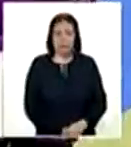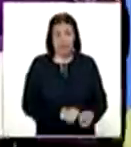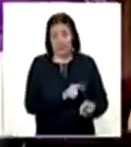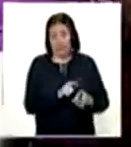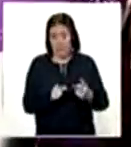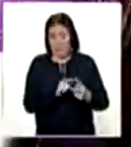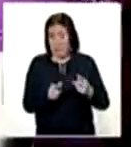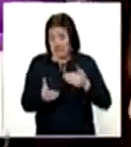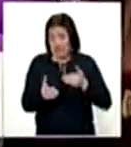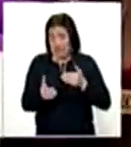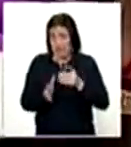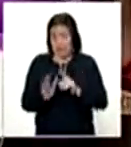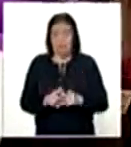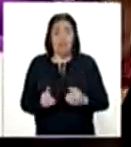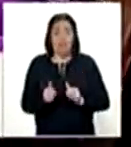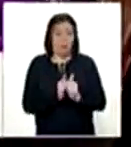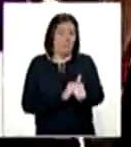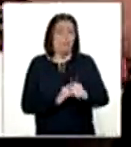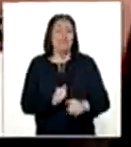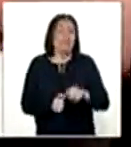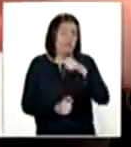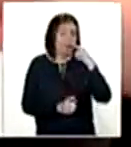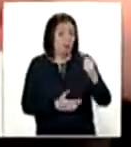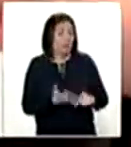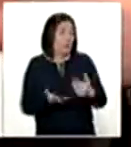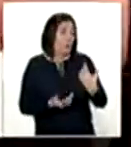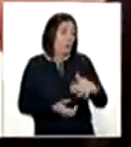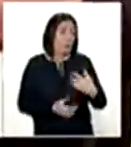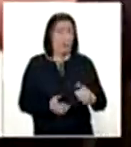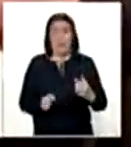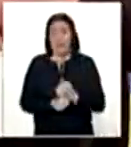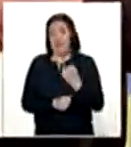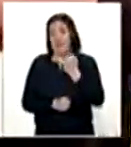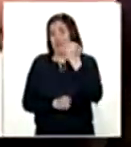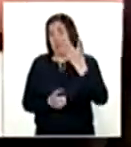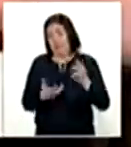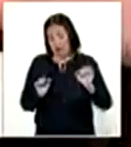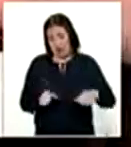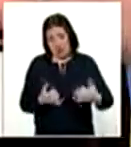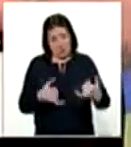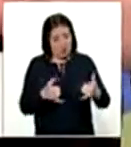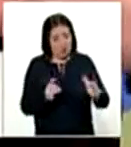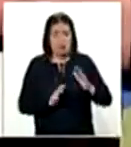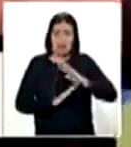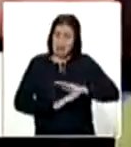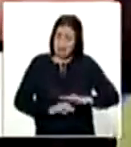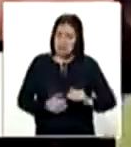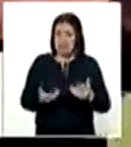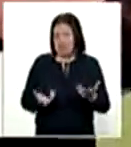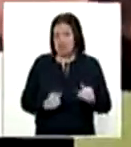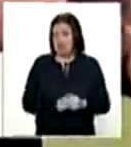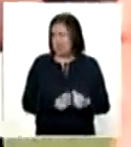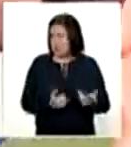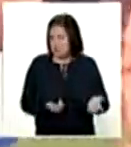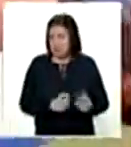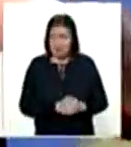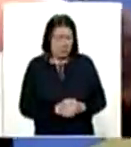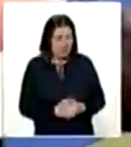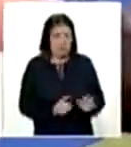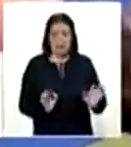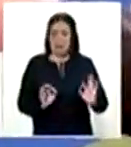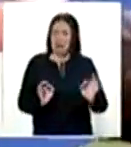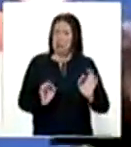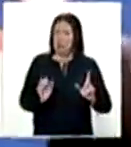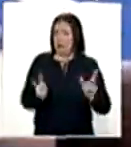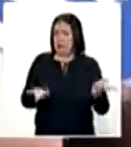de la clasificación a Rusia, ¿cómo hay que jugar estos dos partidos? A dos partidos de la gloria. No, hay que jugarlos con tranquilidad. Nadie ha